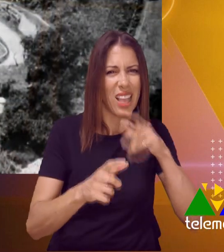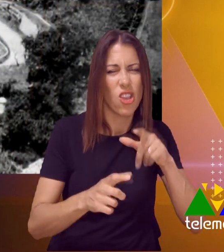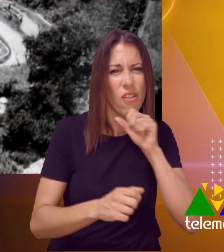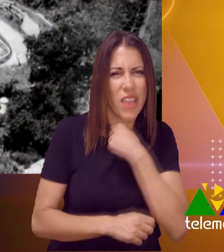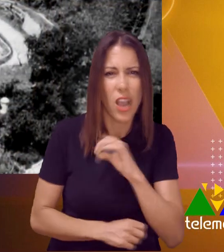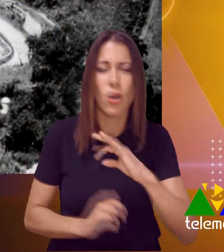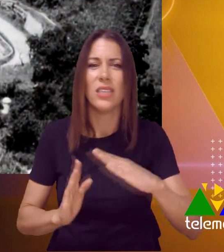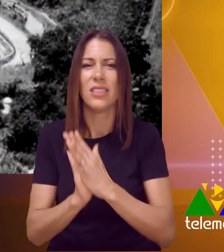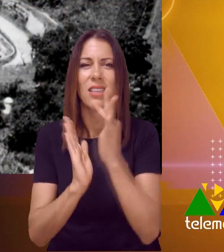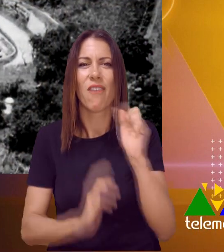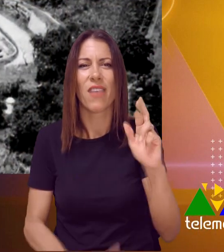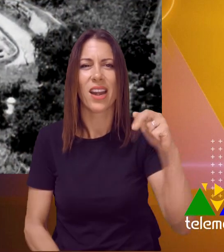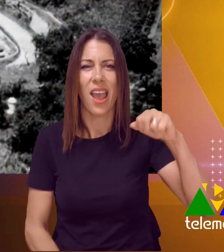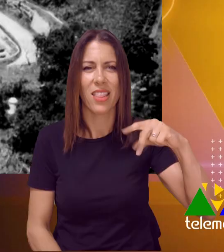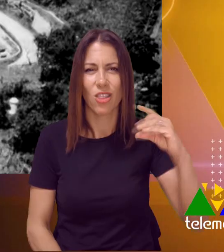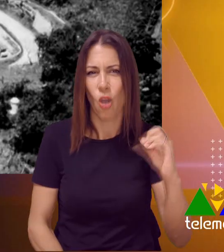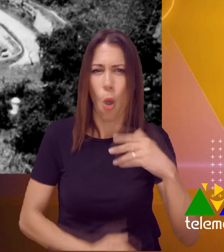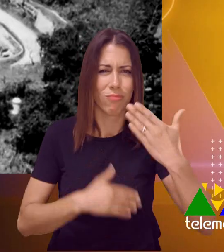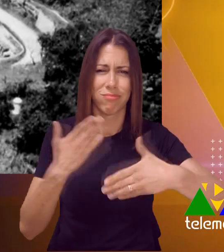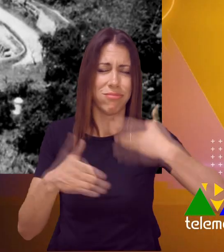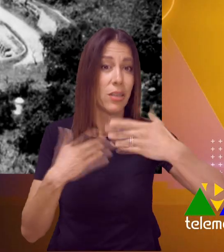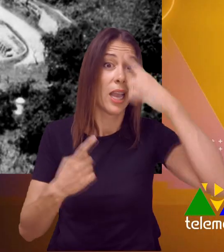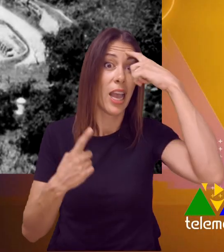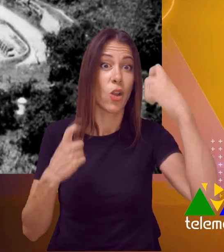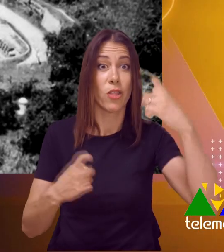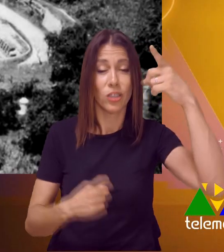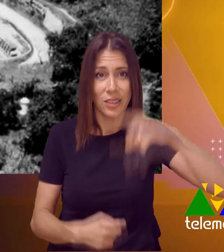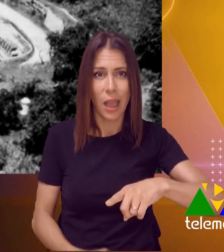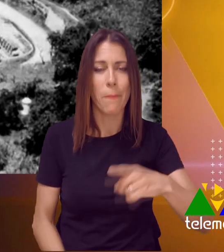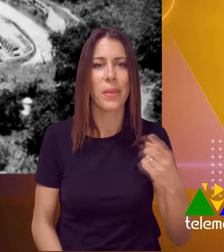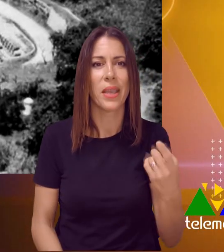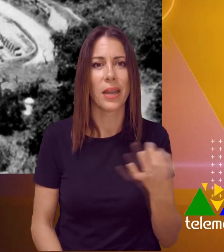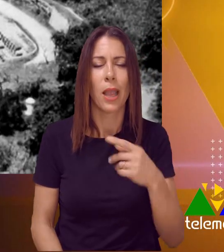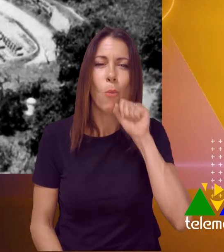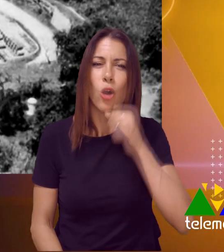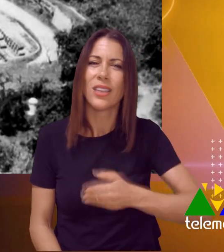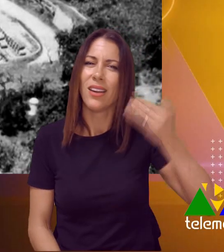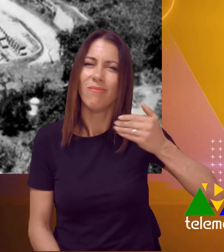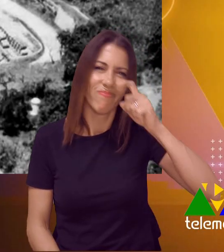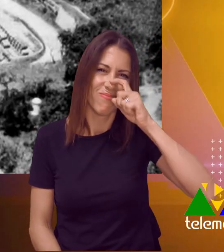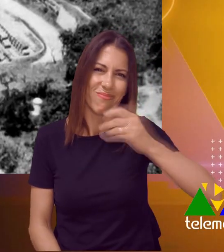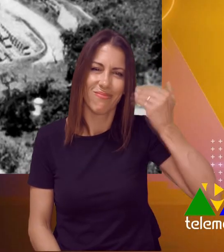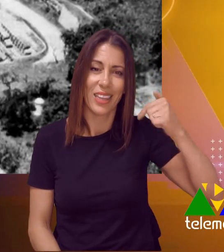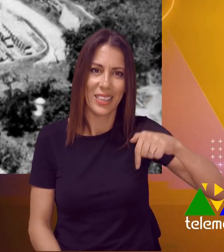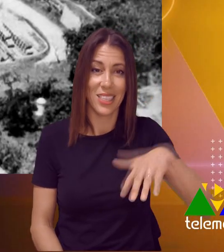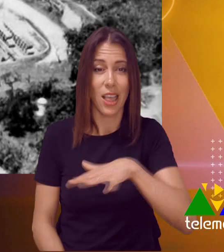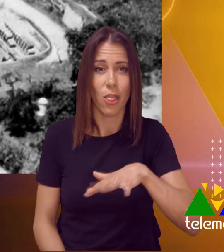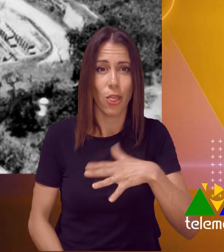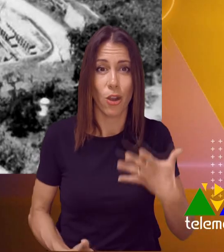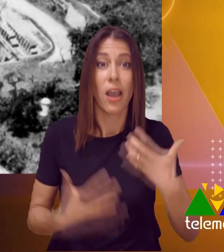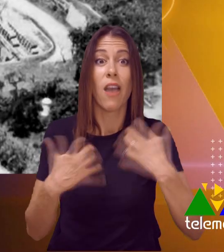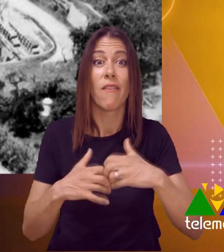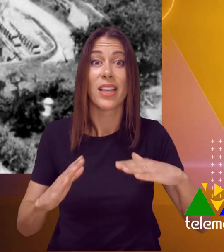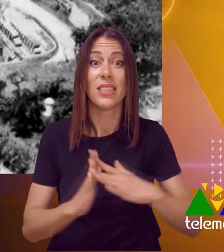San Fernando, con el Cerrillo Jaime, en fin, recordando también cómo era ese Motril de antaño precisamente en esta zona. Fábrica de